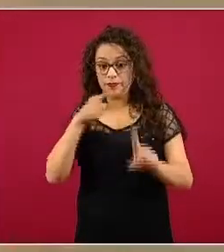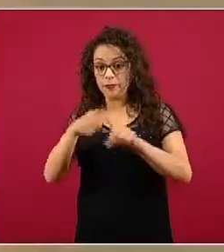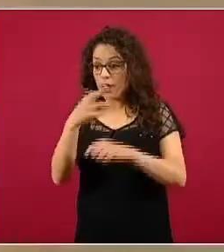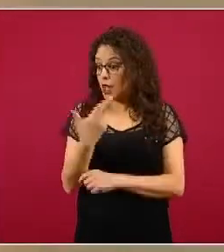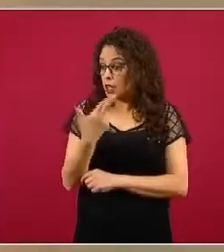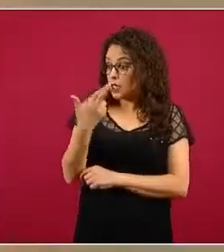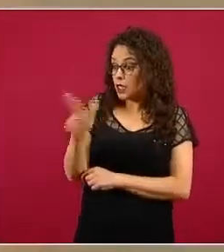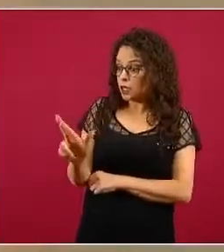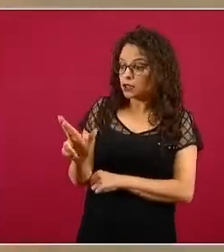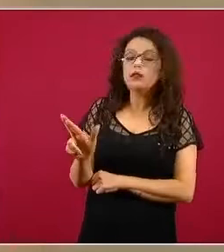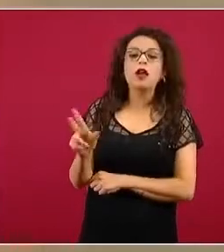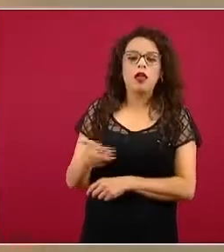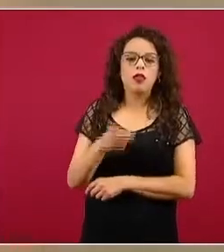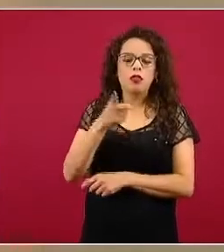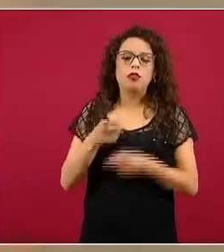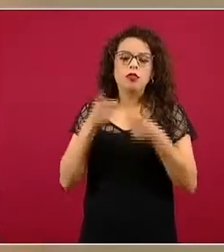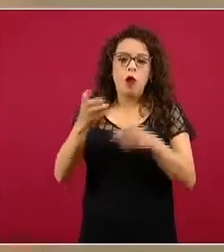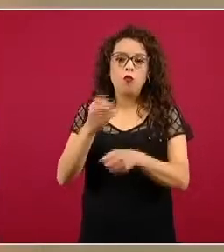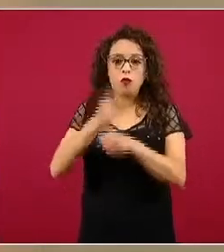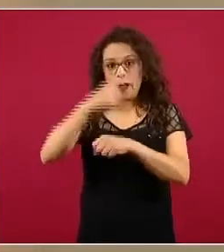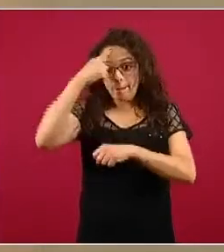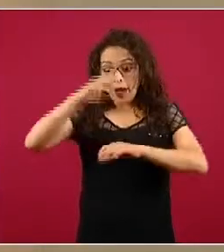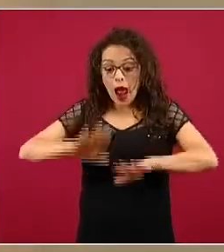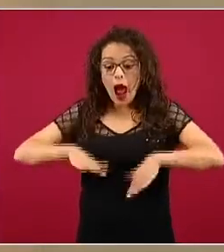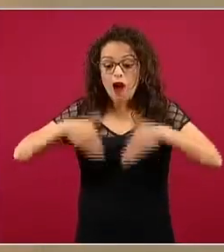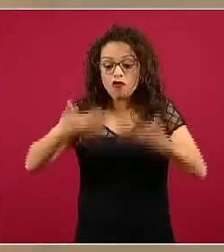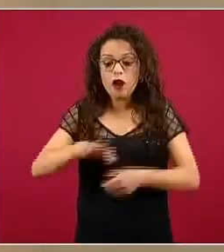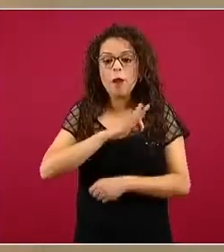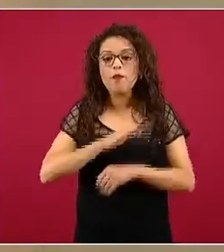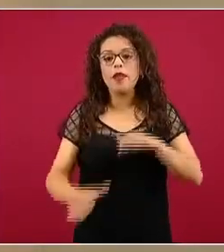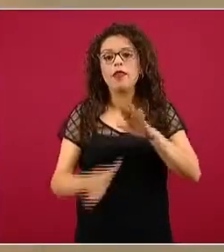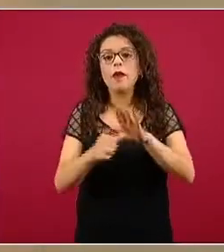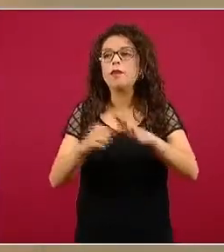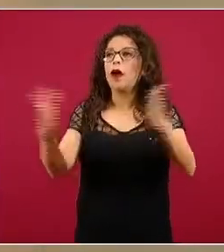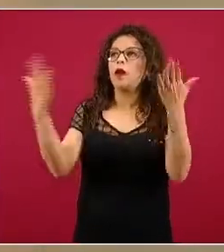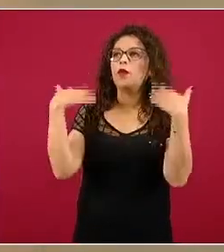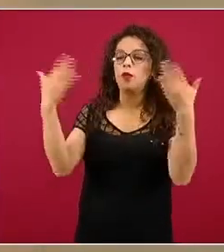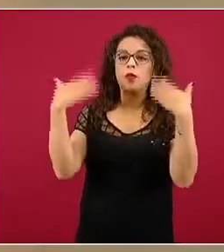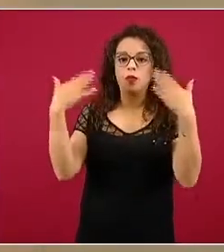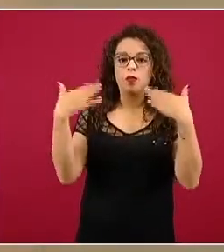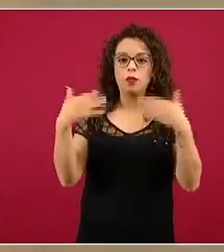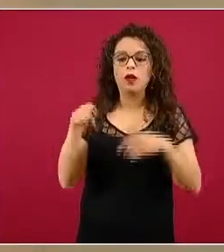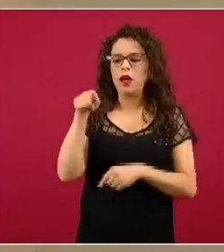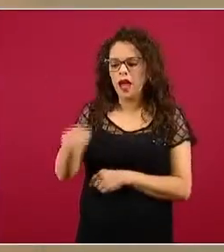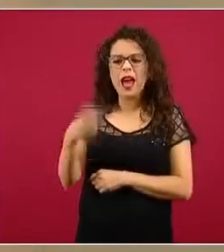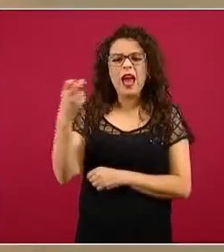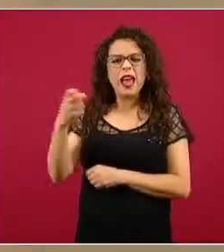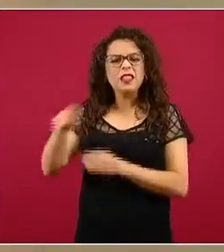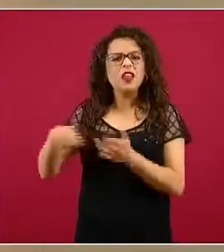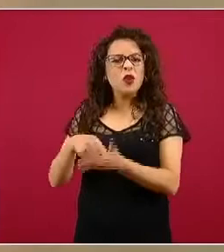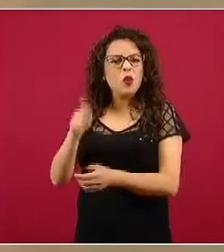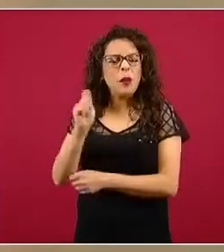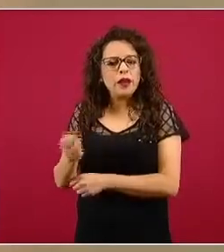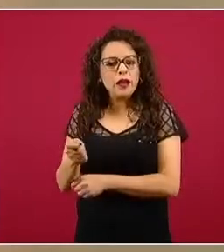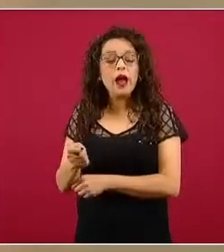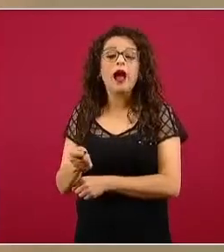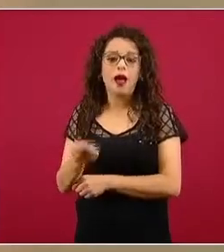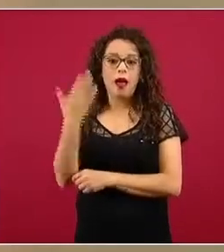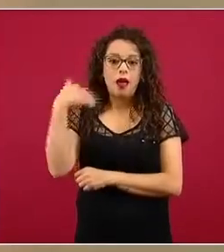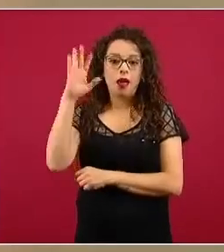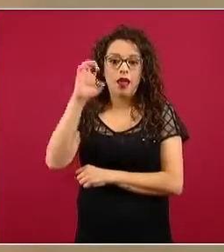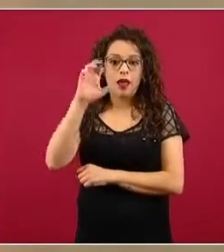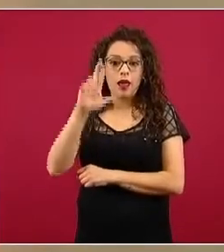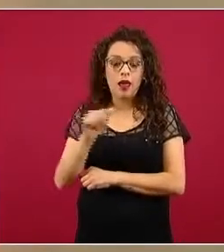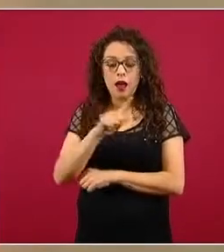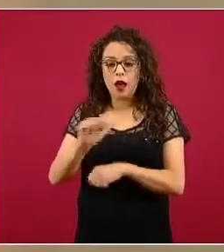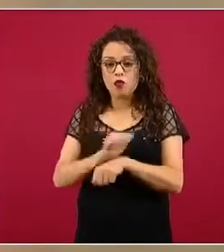posibilidad de que pongan mesas al aire libre en lo que normalmente son cajones de estacionamiento. De forma muy sencilla,